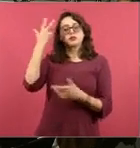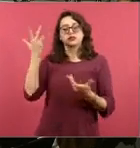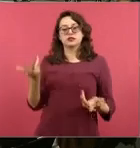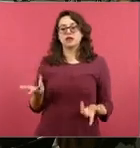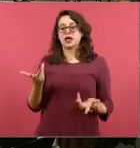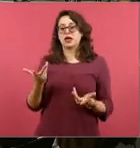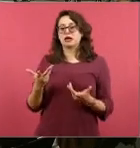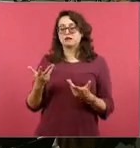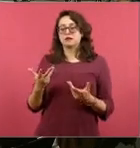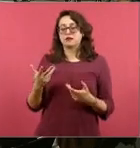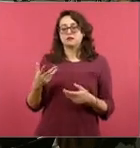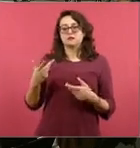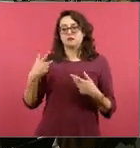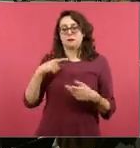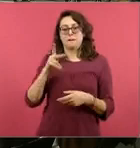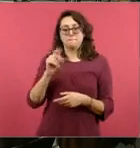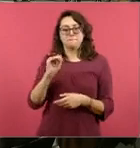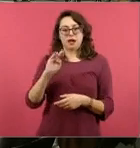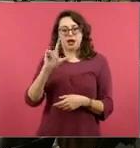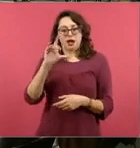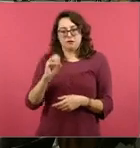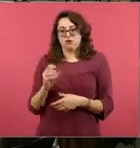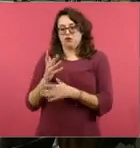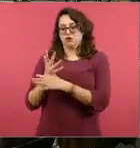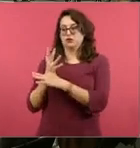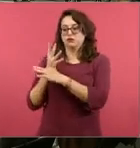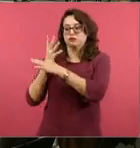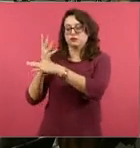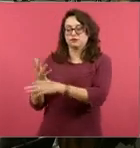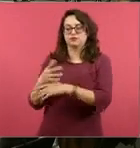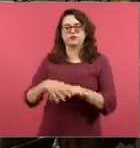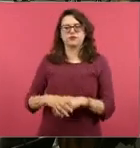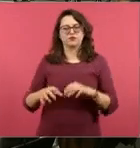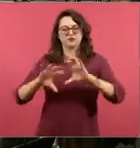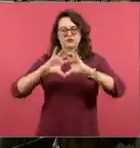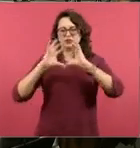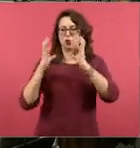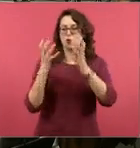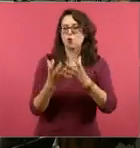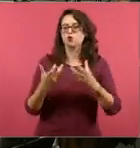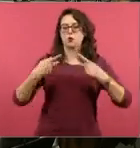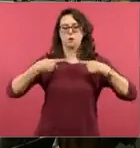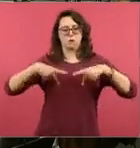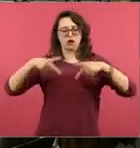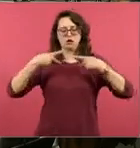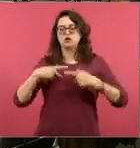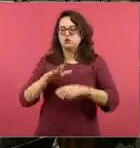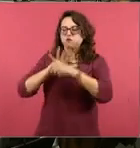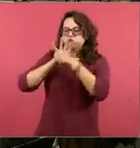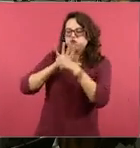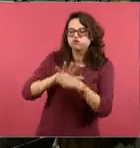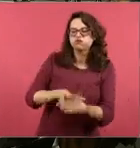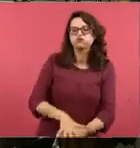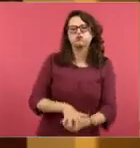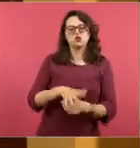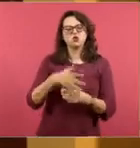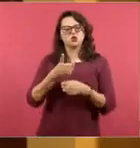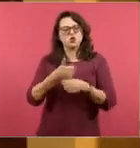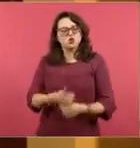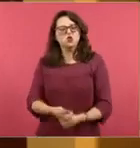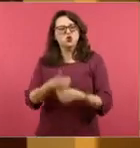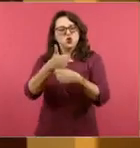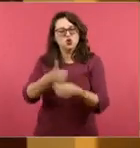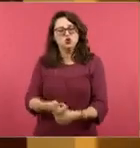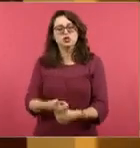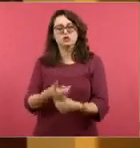del mundo y a quienes, descubriéndose en ellos y con ellos sufren y con ellos luchan.